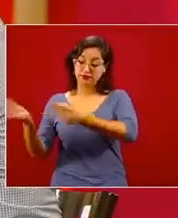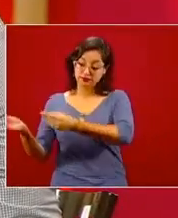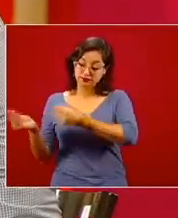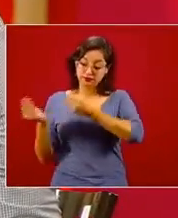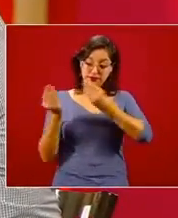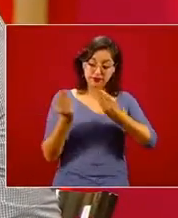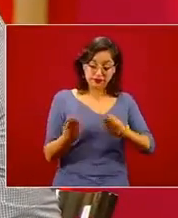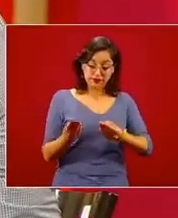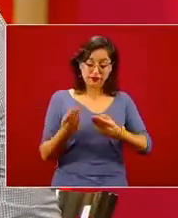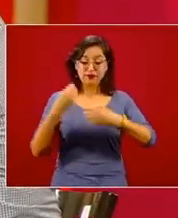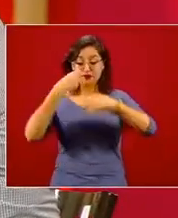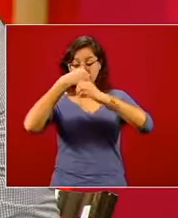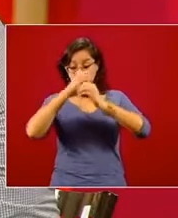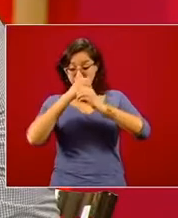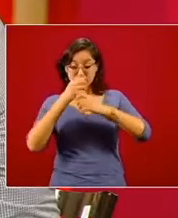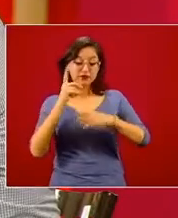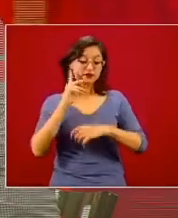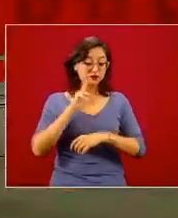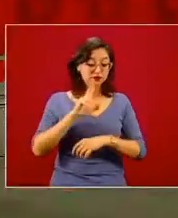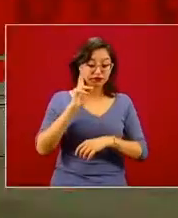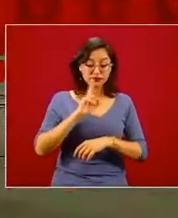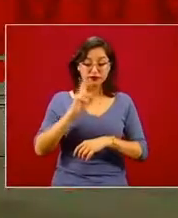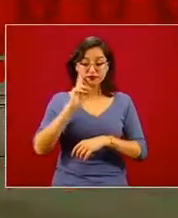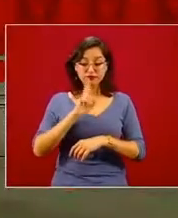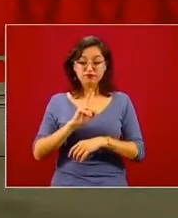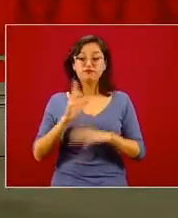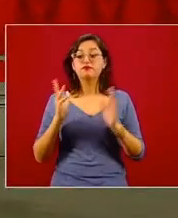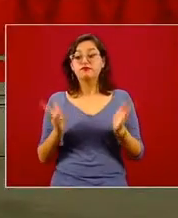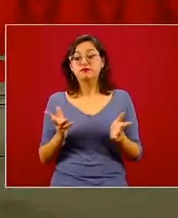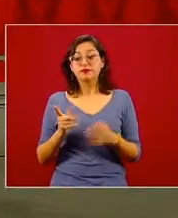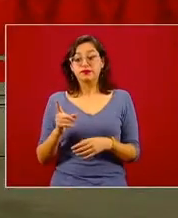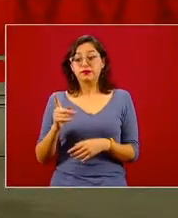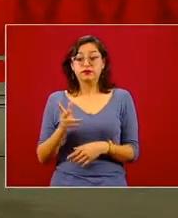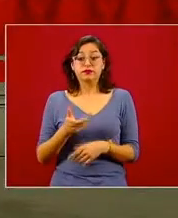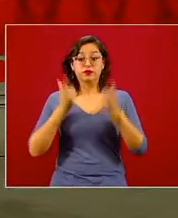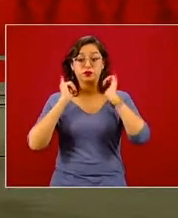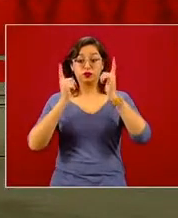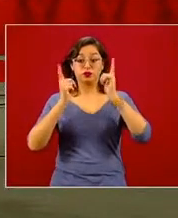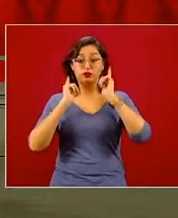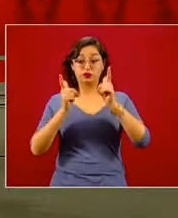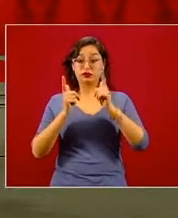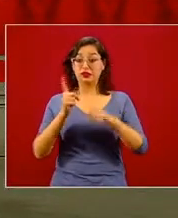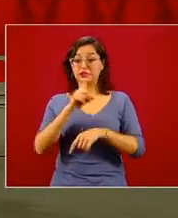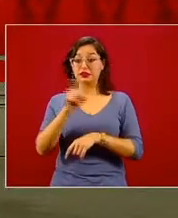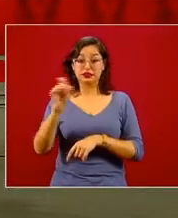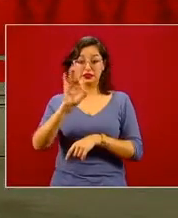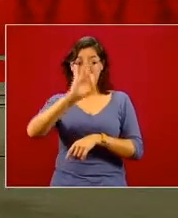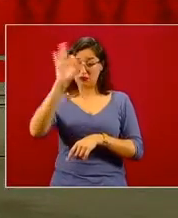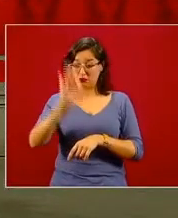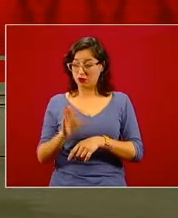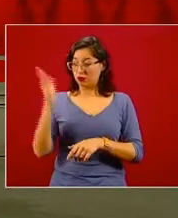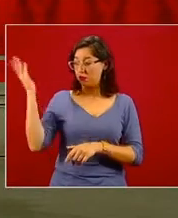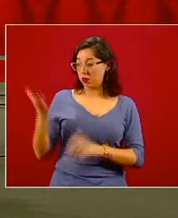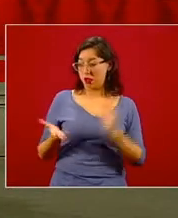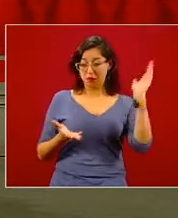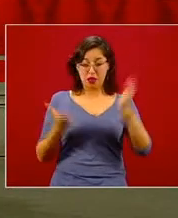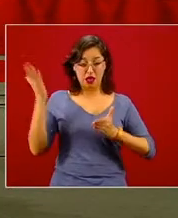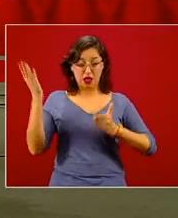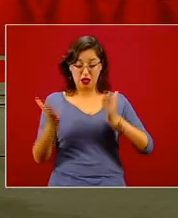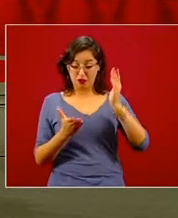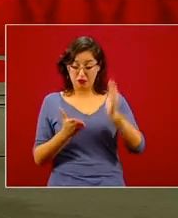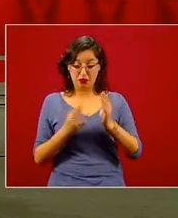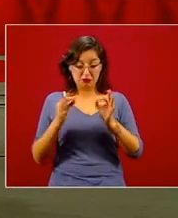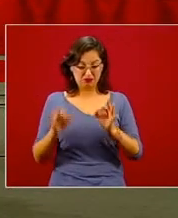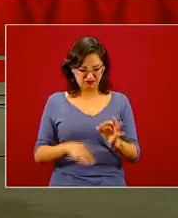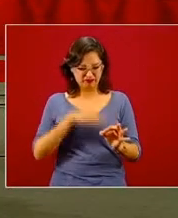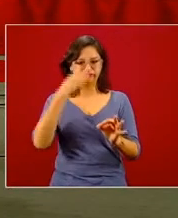se ha dado, lo either a ideal y lo esperado state es que el or a 100% de regional las muestras llegaran a destino. Porque unit. llegando a And destino, what's estas expected fueran is that adecuadas,